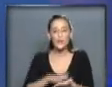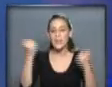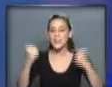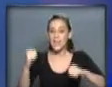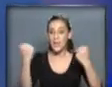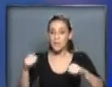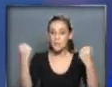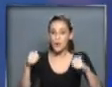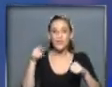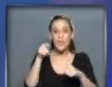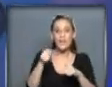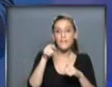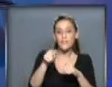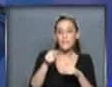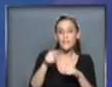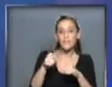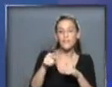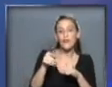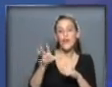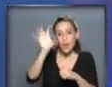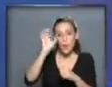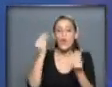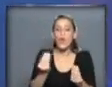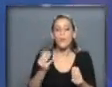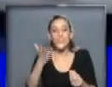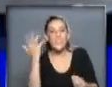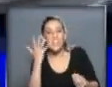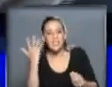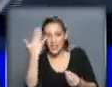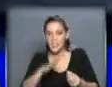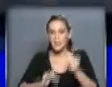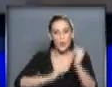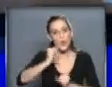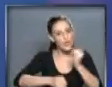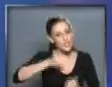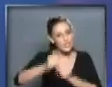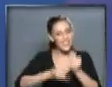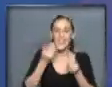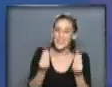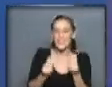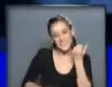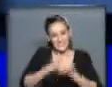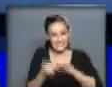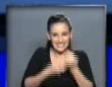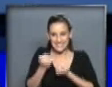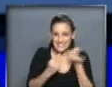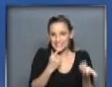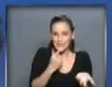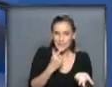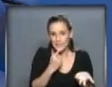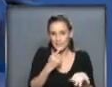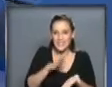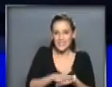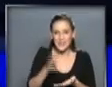le pone el atletismo, la corremos a la tigresa Acuña, ya nos vas a contar de qué viene la polémica. Después te cuento.